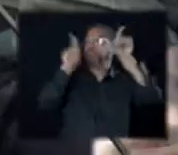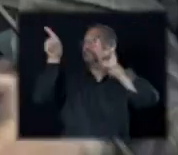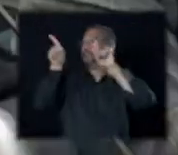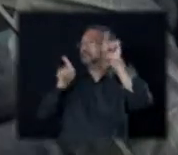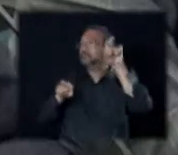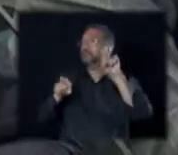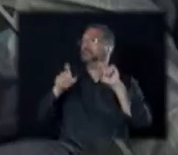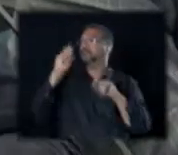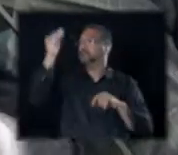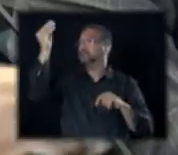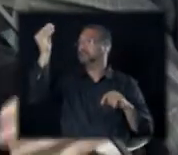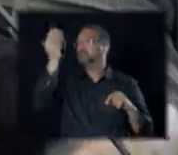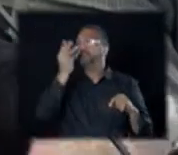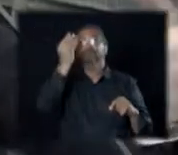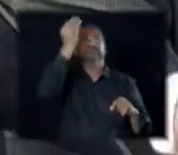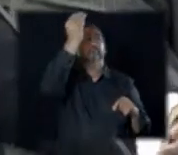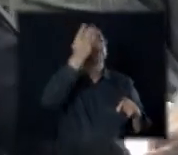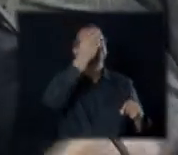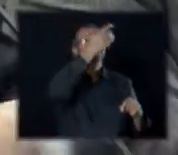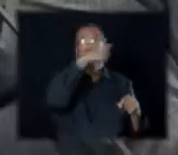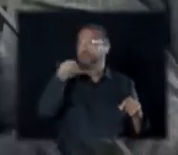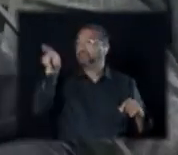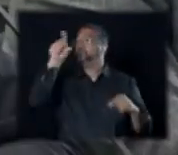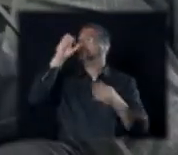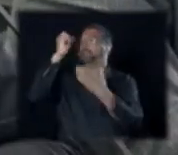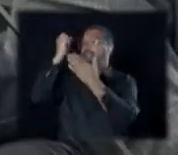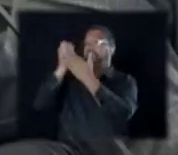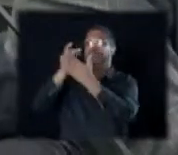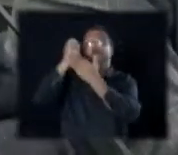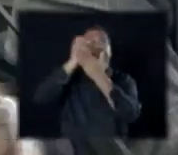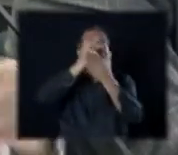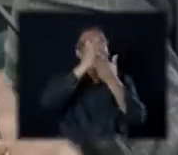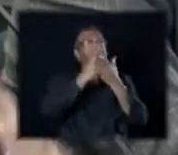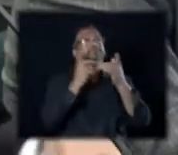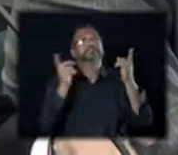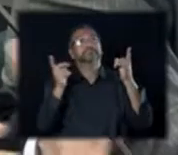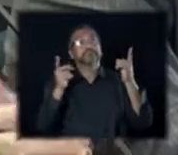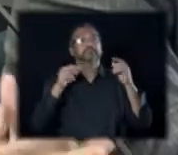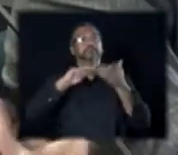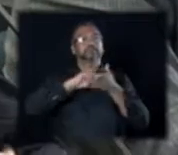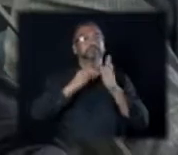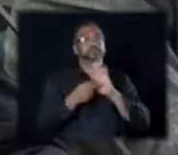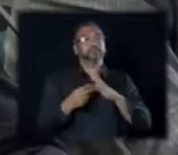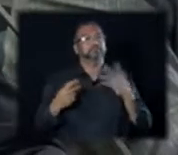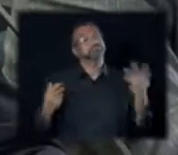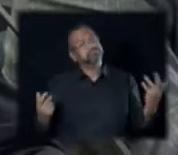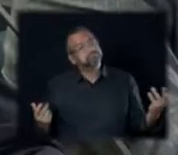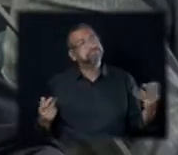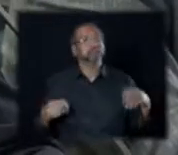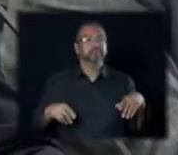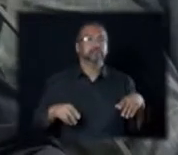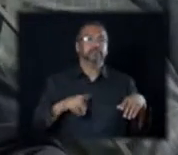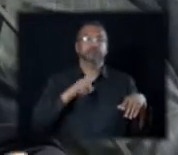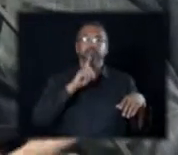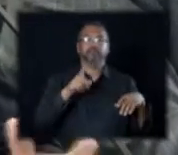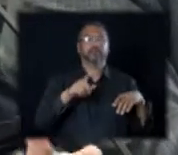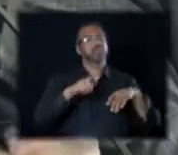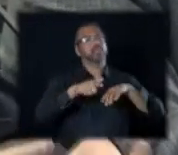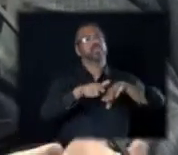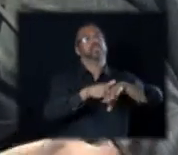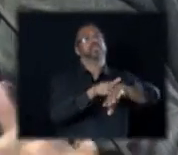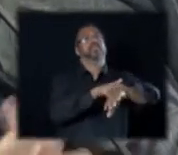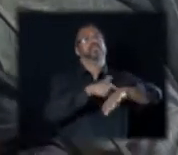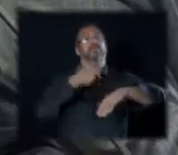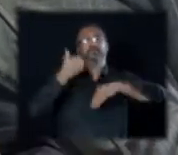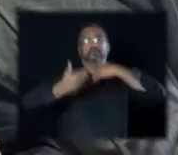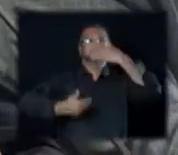hay que notar que esos bancos no solamente están en Puerto Rico, sino también en otros lugares, y hay que pasar por todo el proceso de aprobación de cada uno de